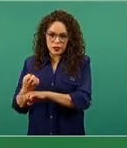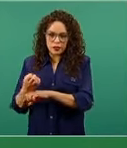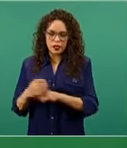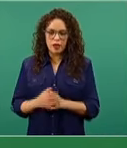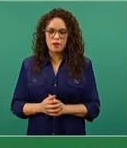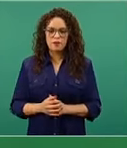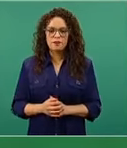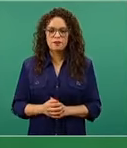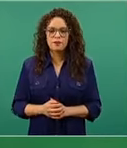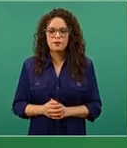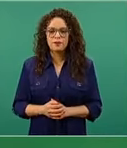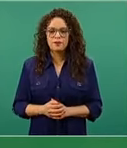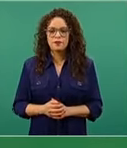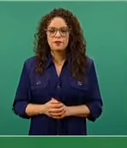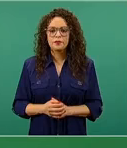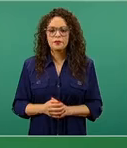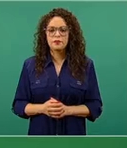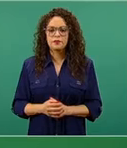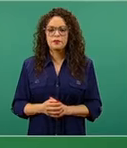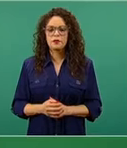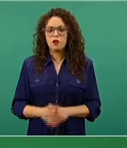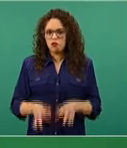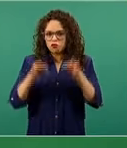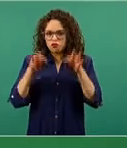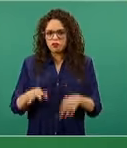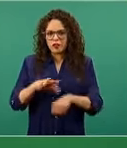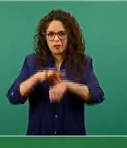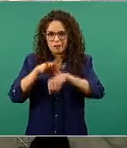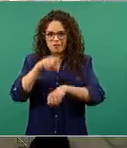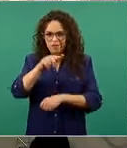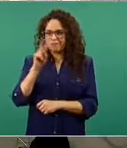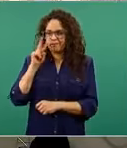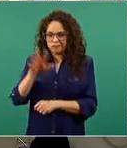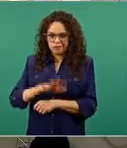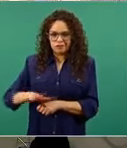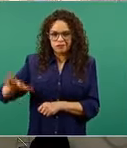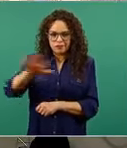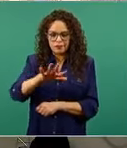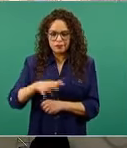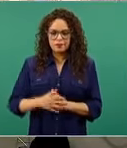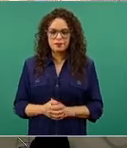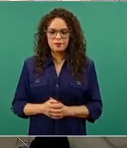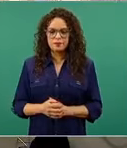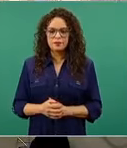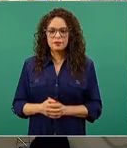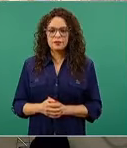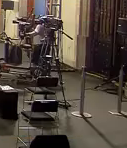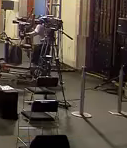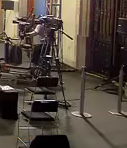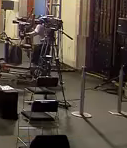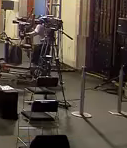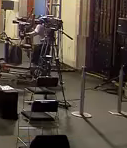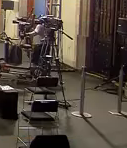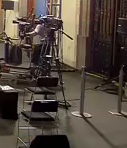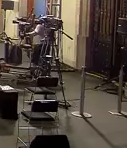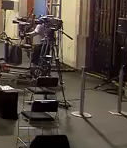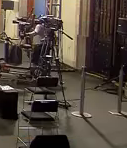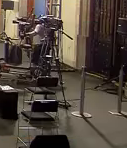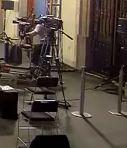experiencias prácticas, experiencias de campo. Pero hay una que me interesa especialmente en Guanajuato y un poco con el corredor industrial,